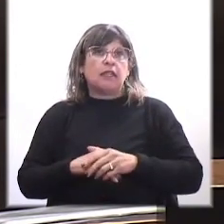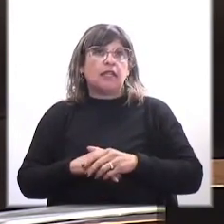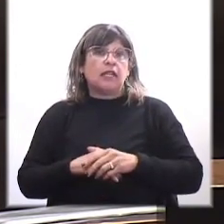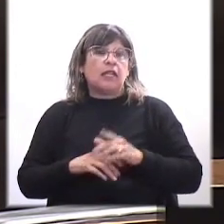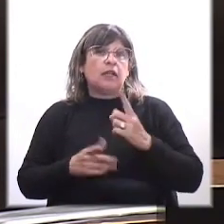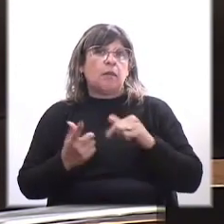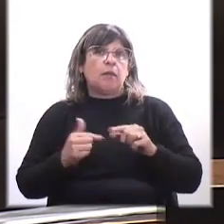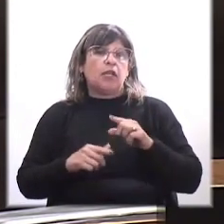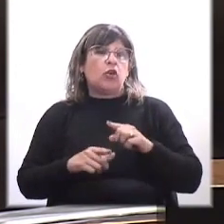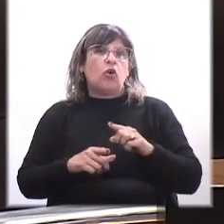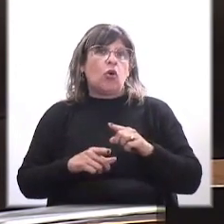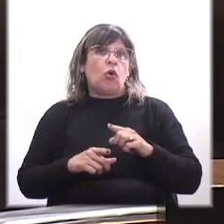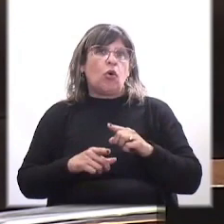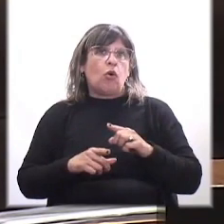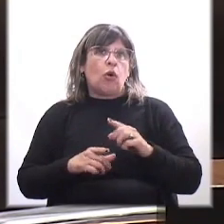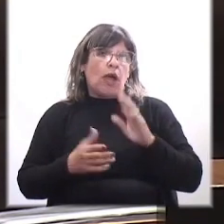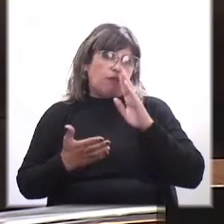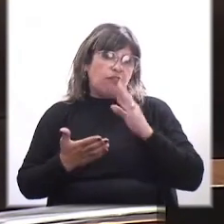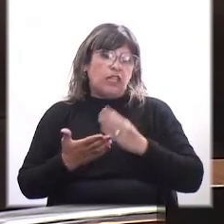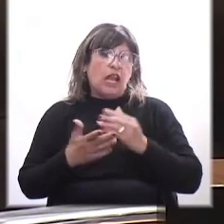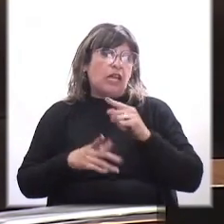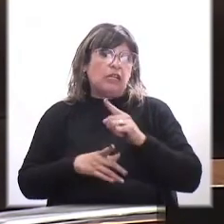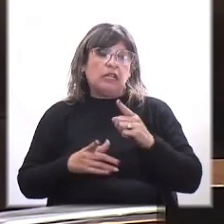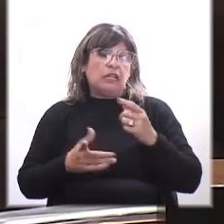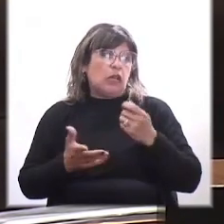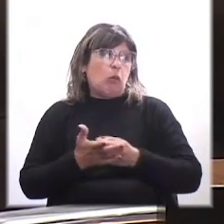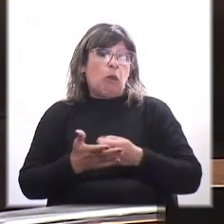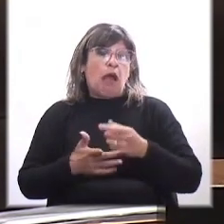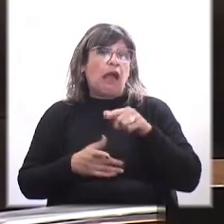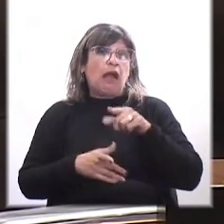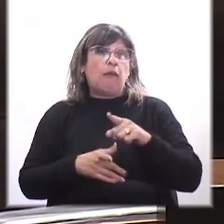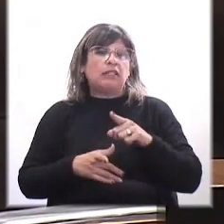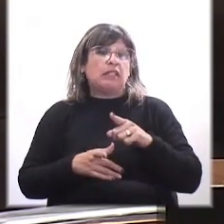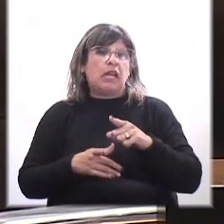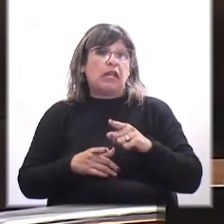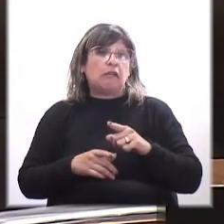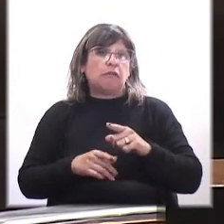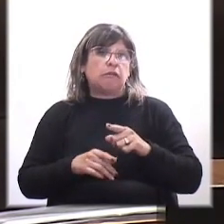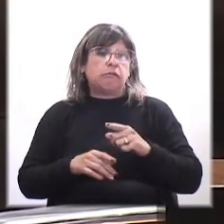quien lo pague va a ser un perjuicio para el Estado.